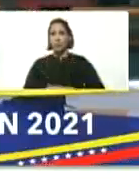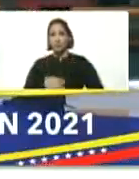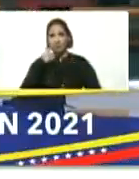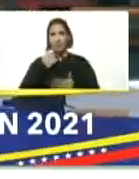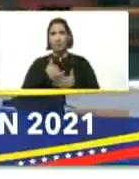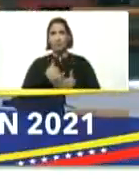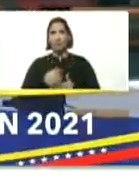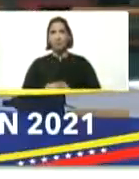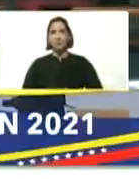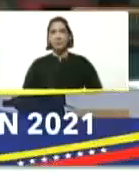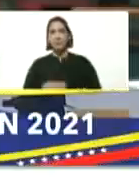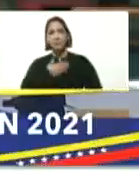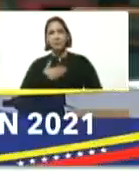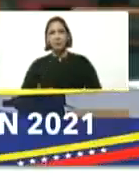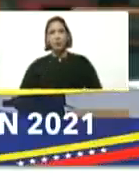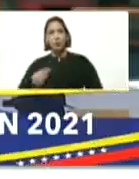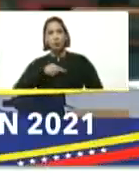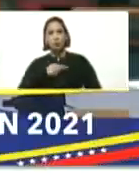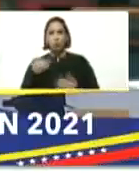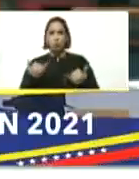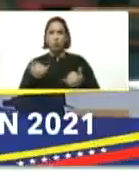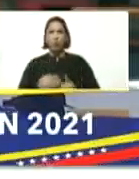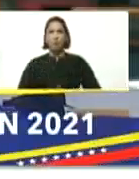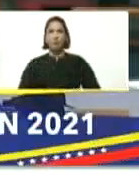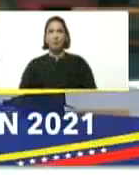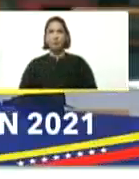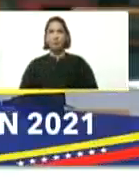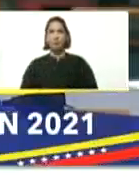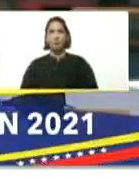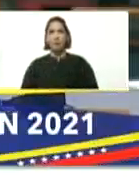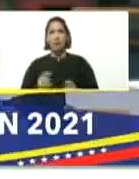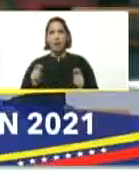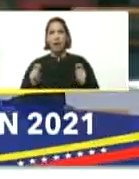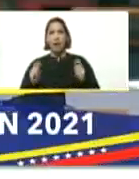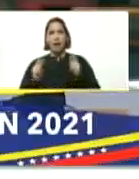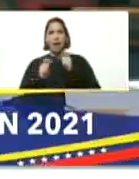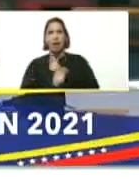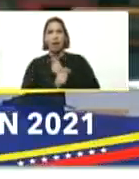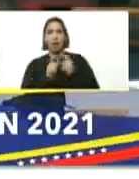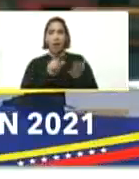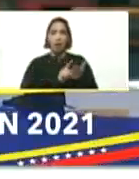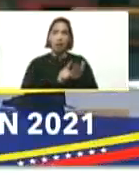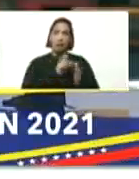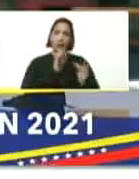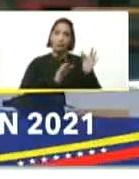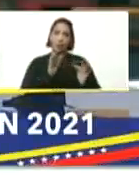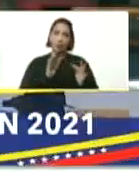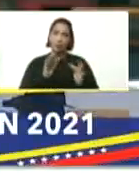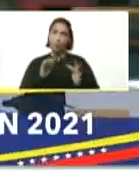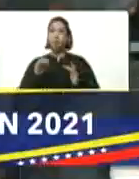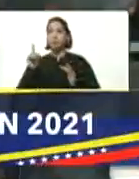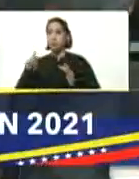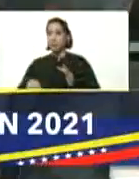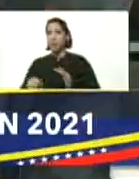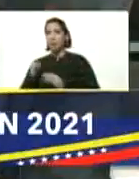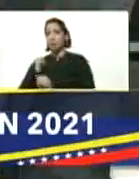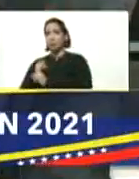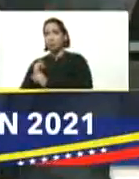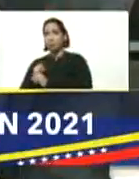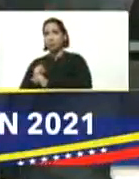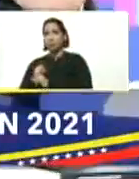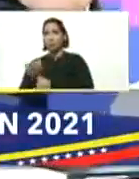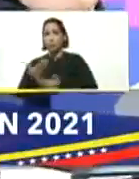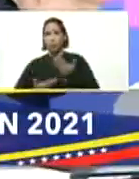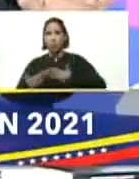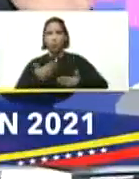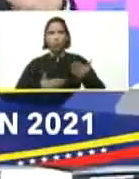Ernesto. Presidente, estamos en un momento de transición entre el libro físico y el libro digital. De convivencia de